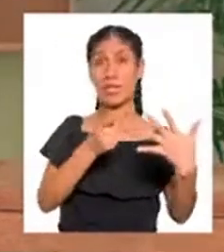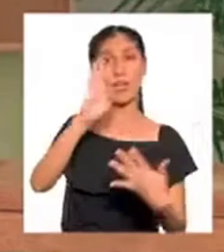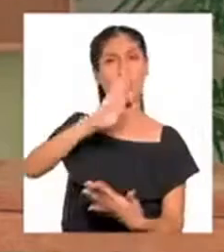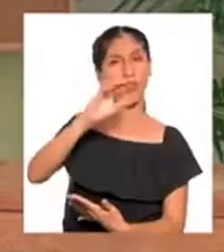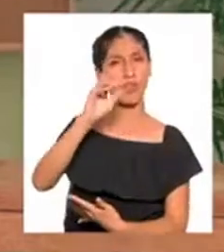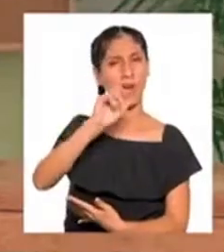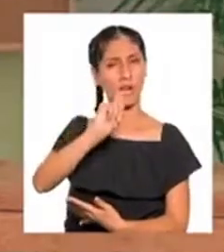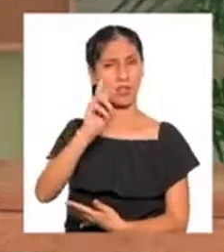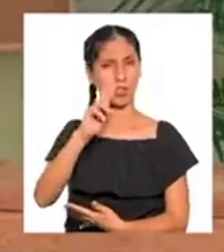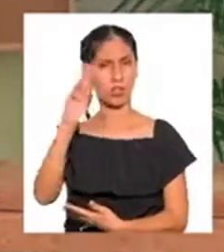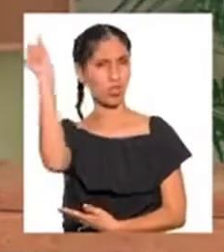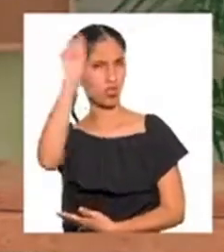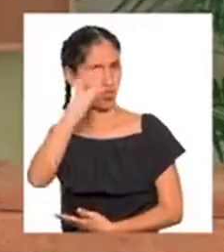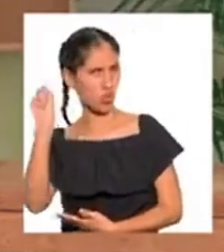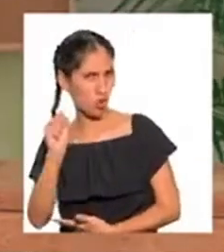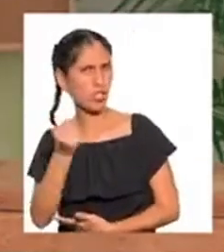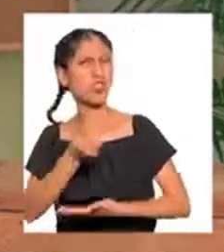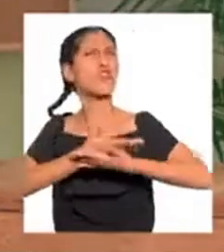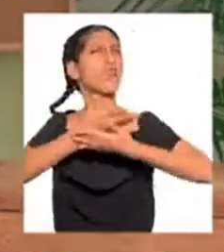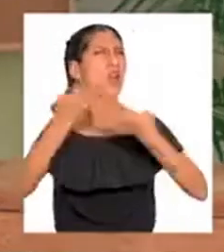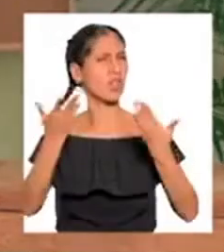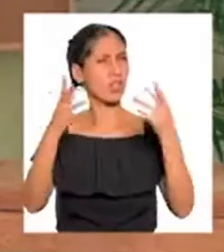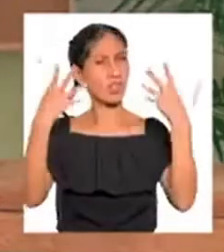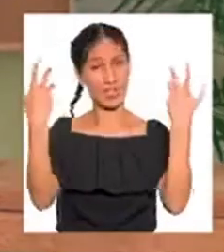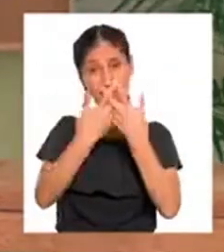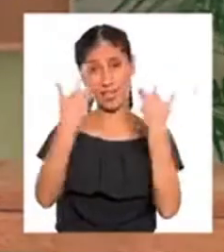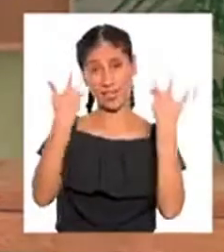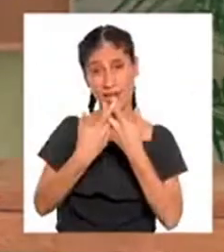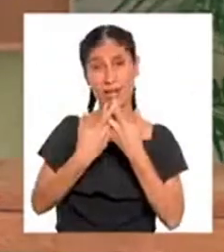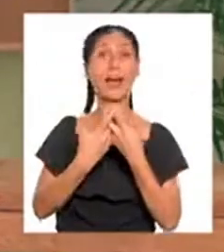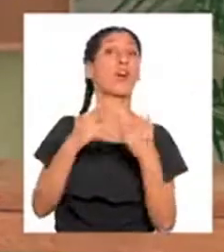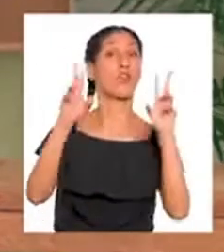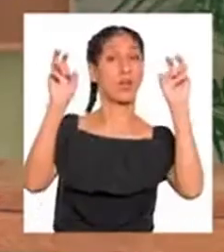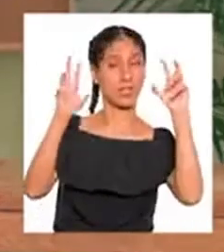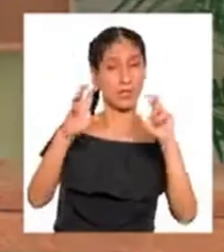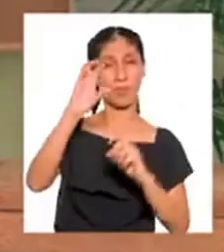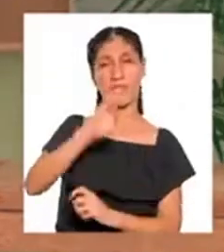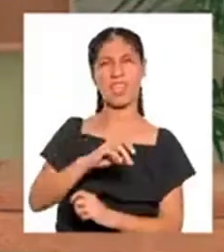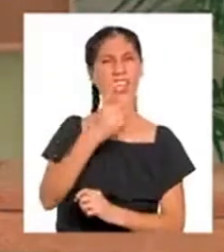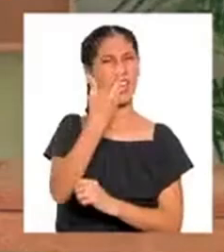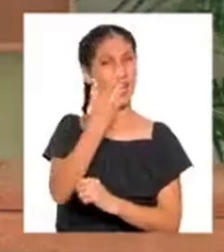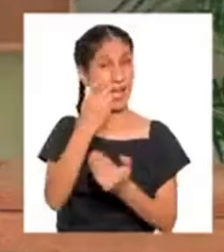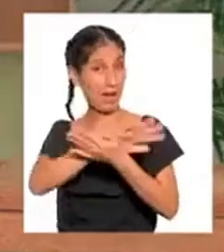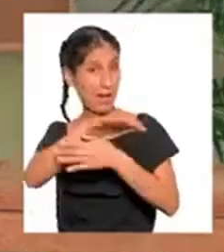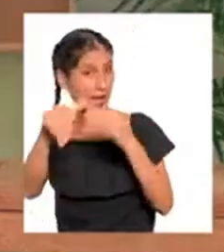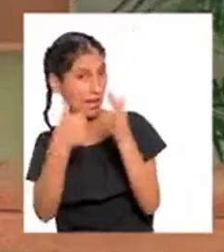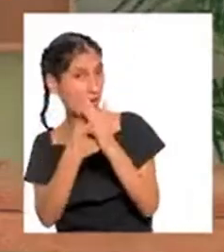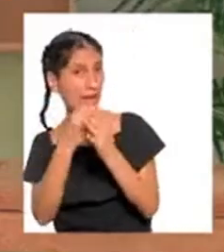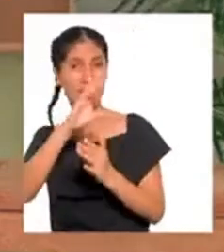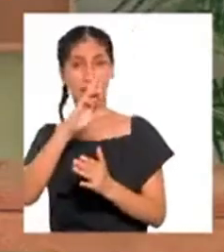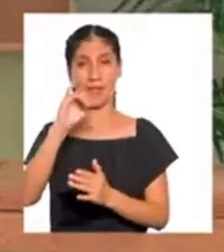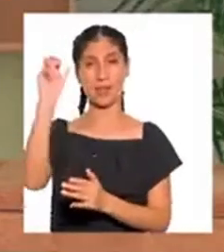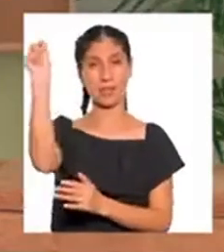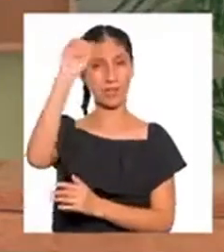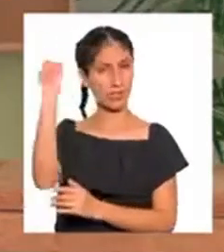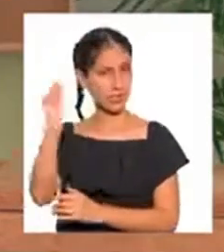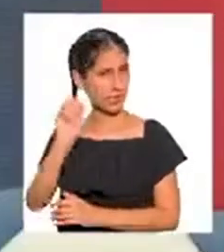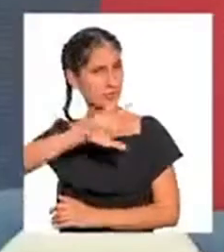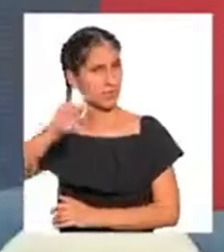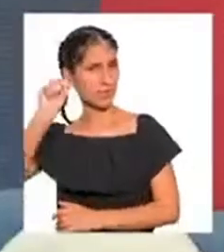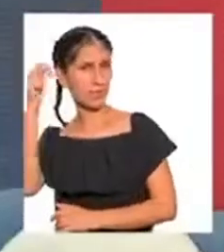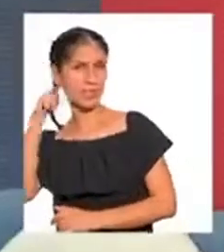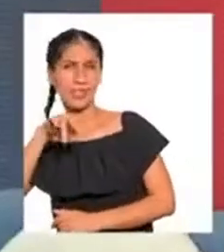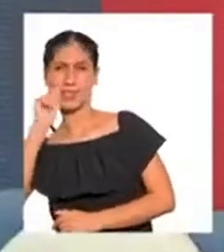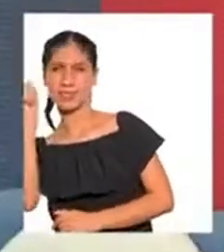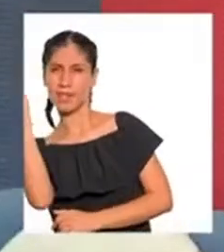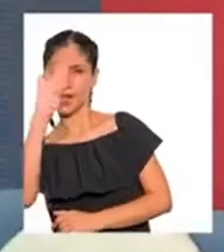suceso. En este caso ha sido la crisis sanitaria de finales del siglo pasado. Y como hemos visto, hay muchos factores que intervienen.